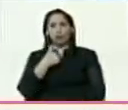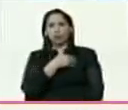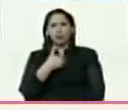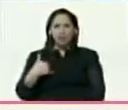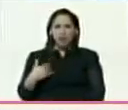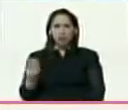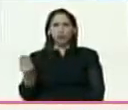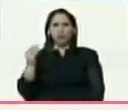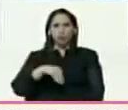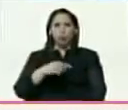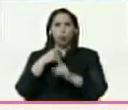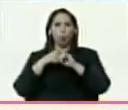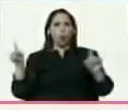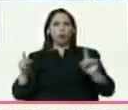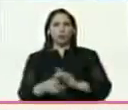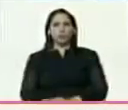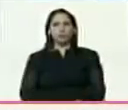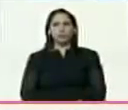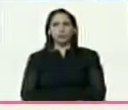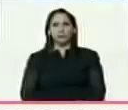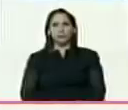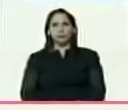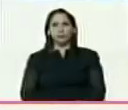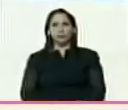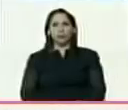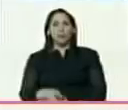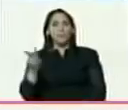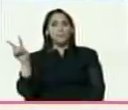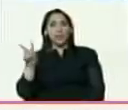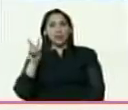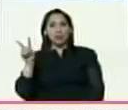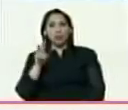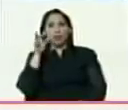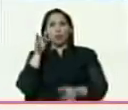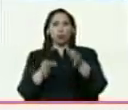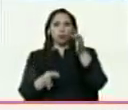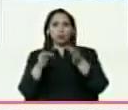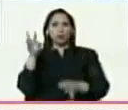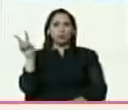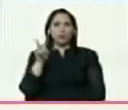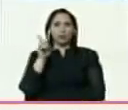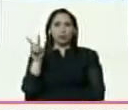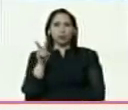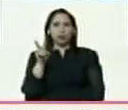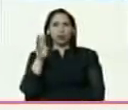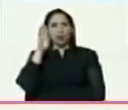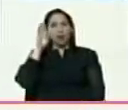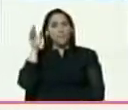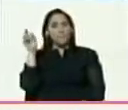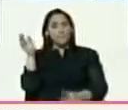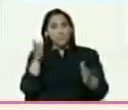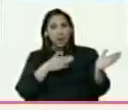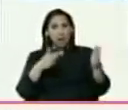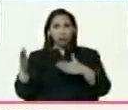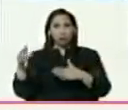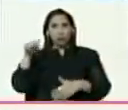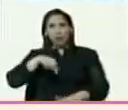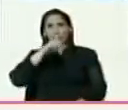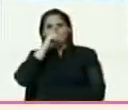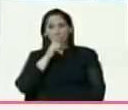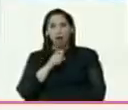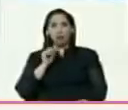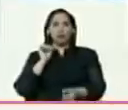detalle qué tiene que ver con venezuela con la justicia venezolana en marzo de este año fue detenido en valencia